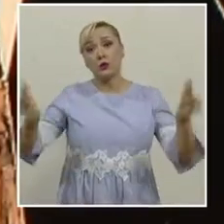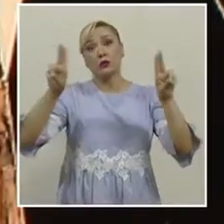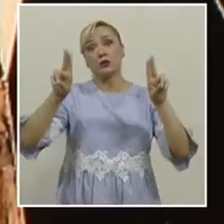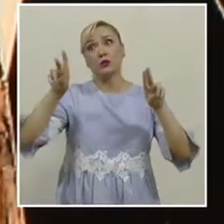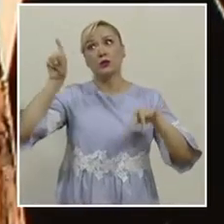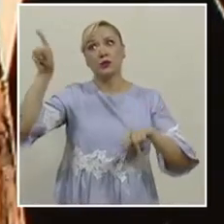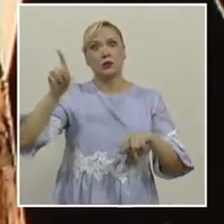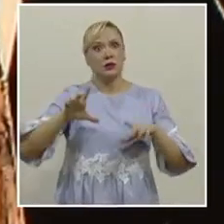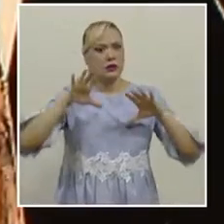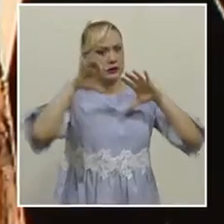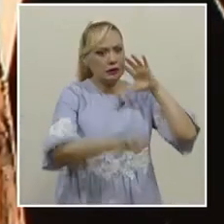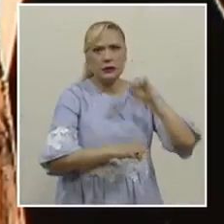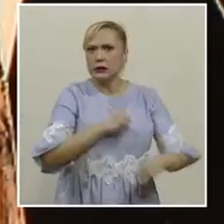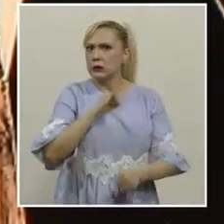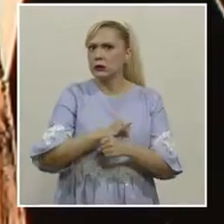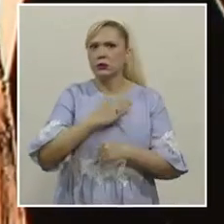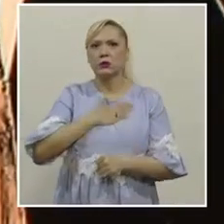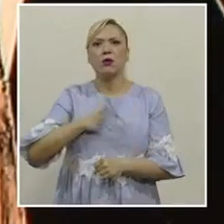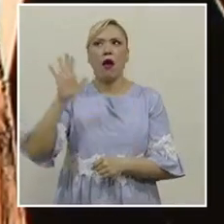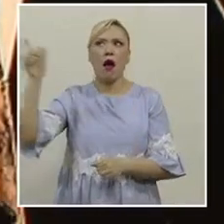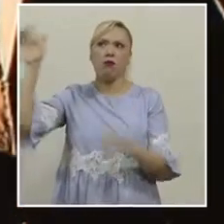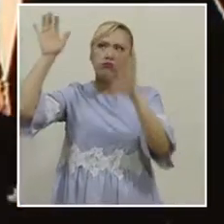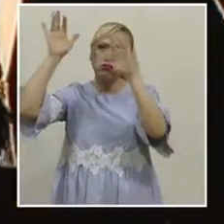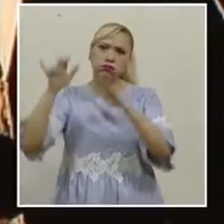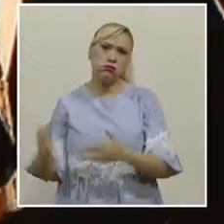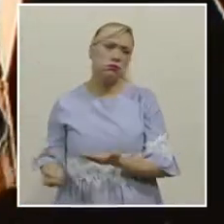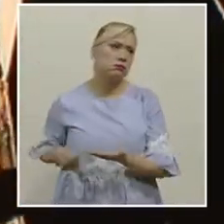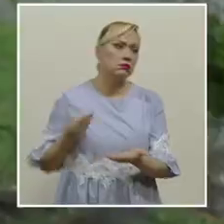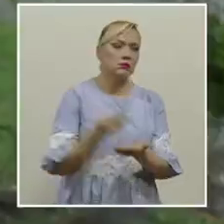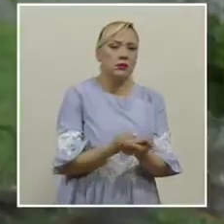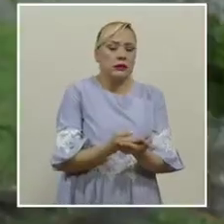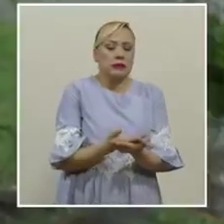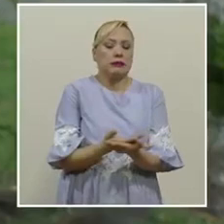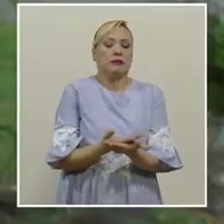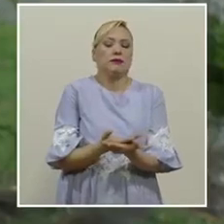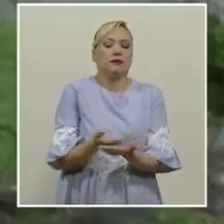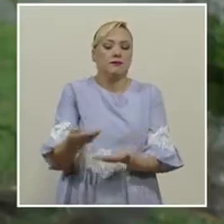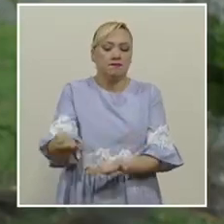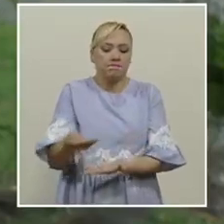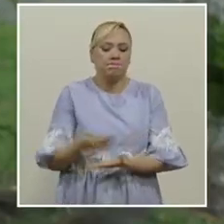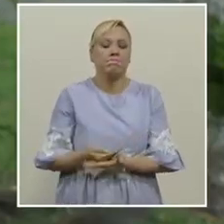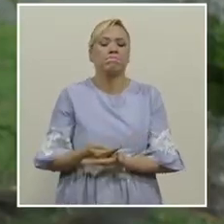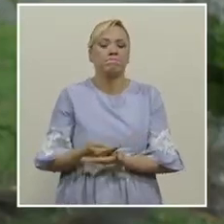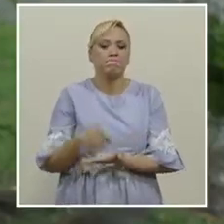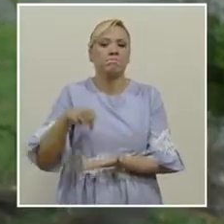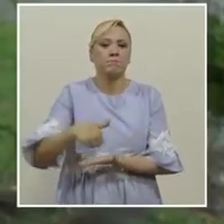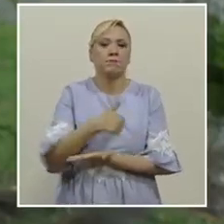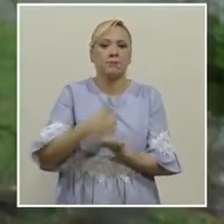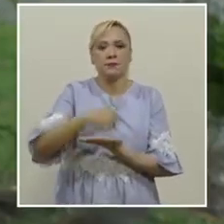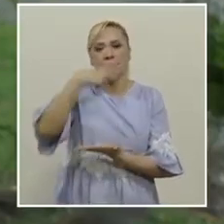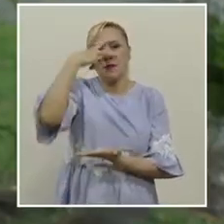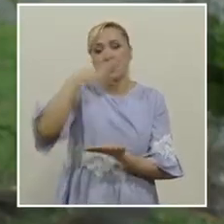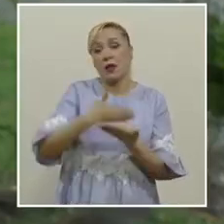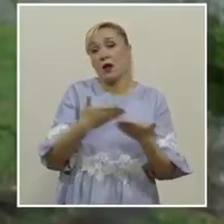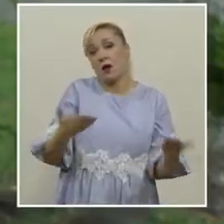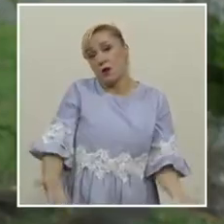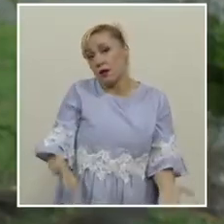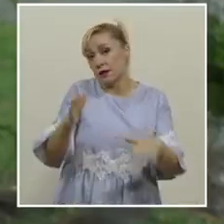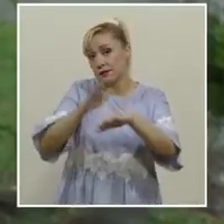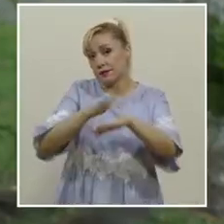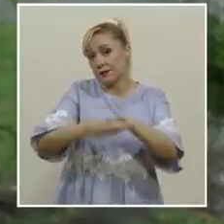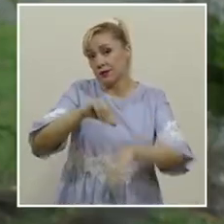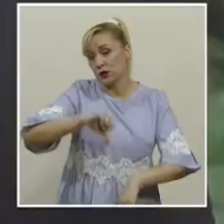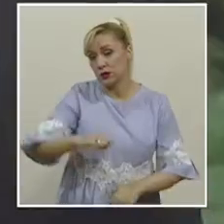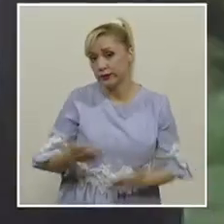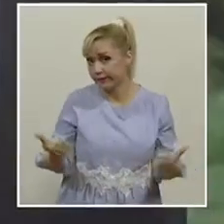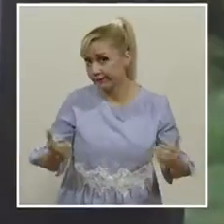Detenciones Arbitrarias emitió ya una opinión consultiva que fue aceptada por esta comisión capitalina. Es el reporte que tenemos este lunes,